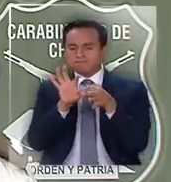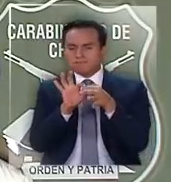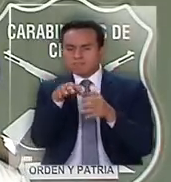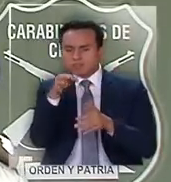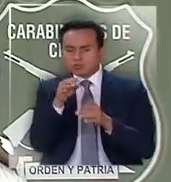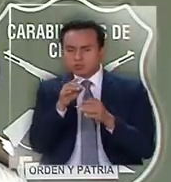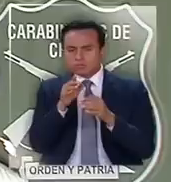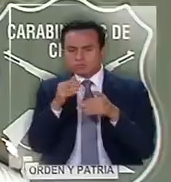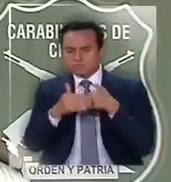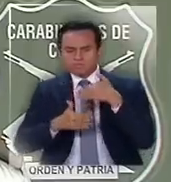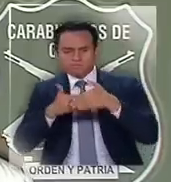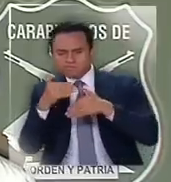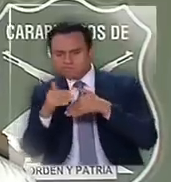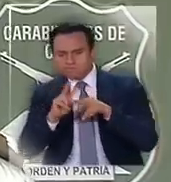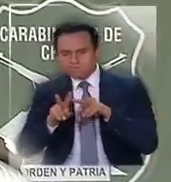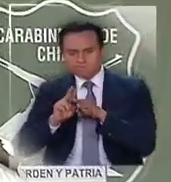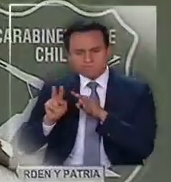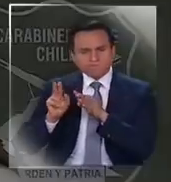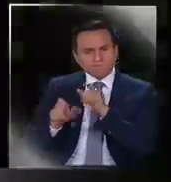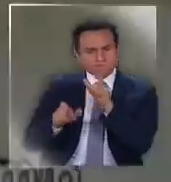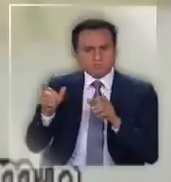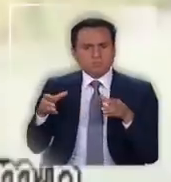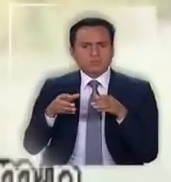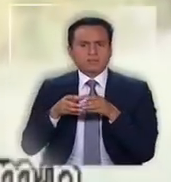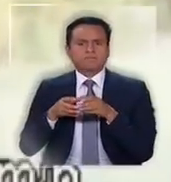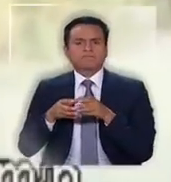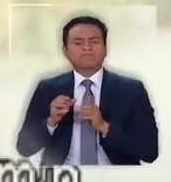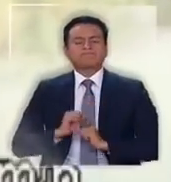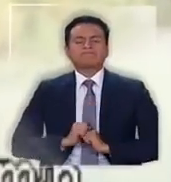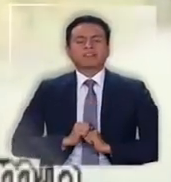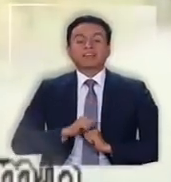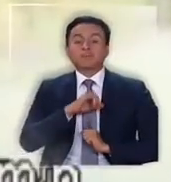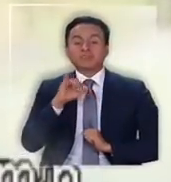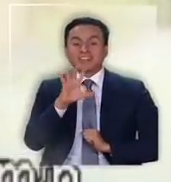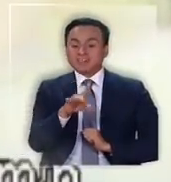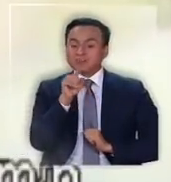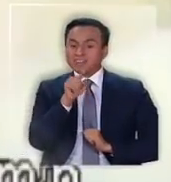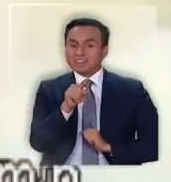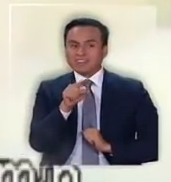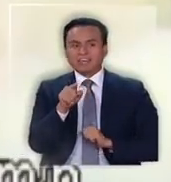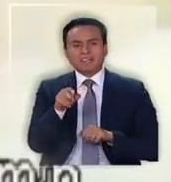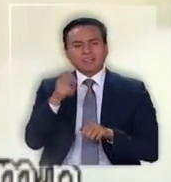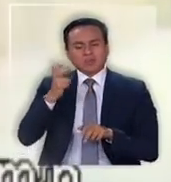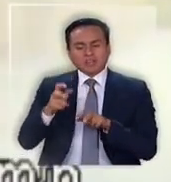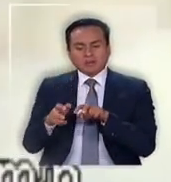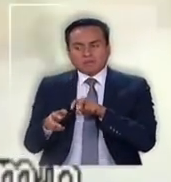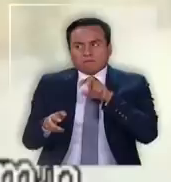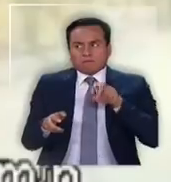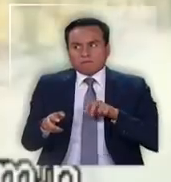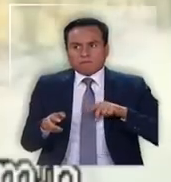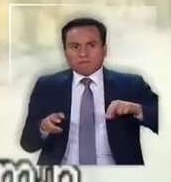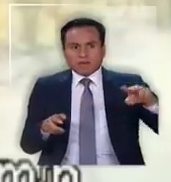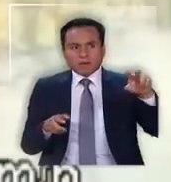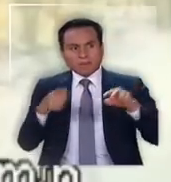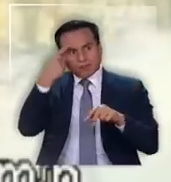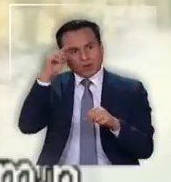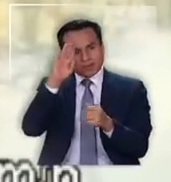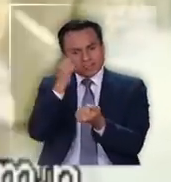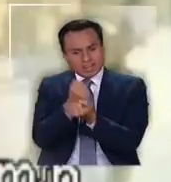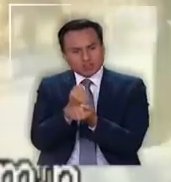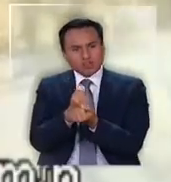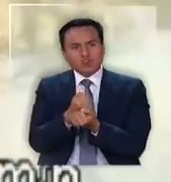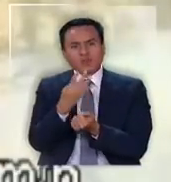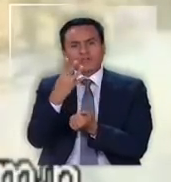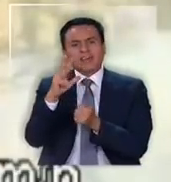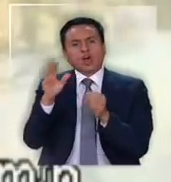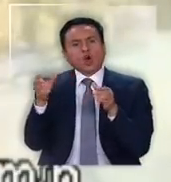Por ende, es un acierto el procedimiento en el cual actuó el personal de la unidad. Al darse cuenta, el delincuente abandona el camión, pero una pareja de carabineros de la